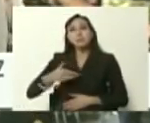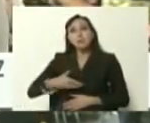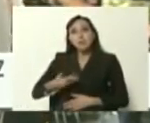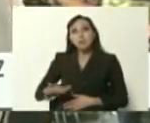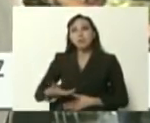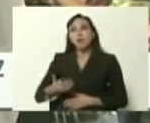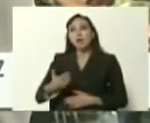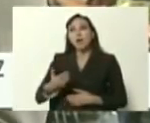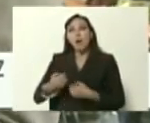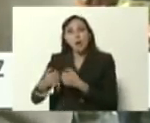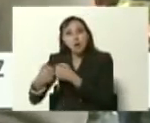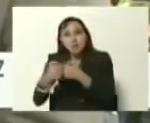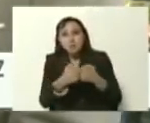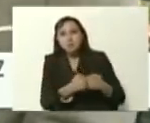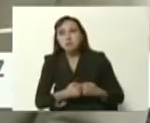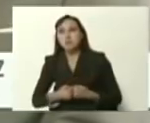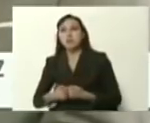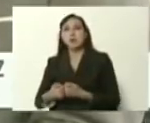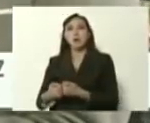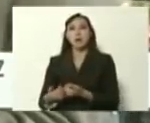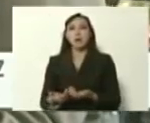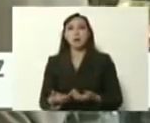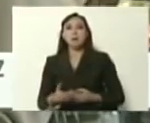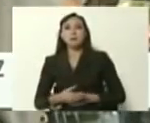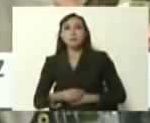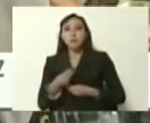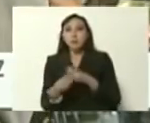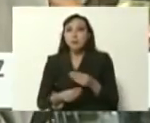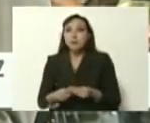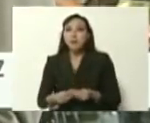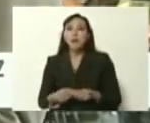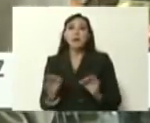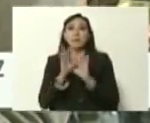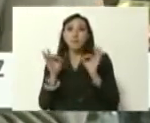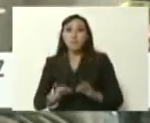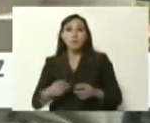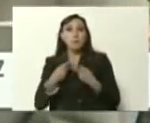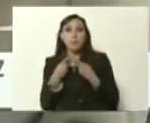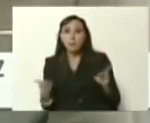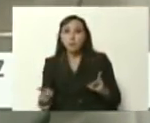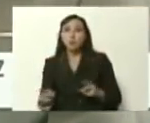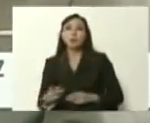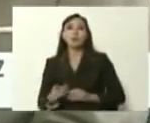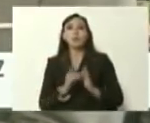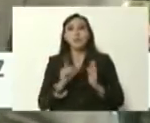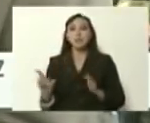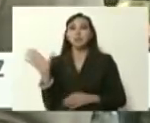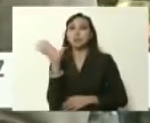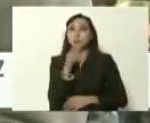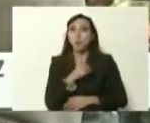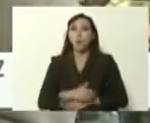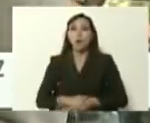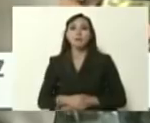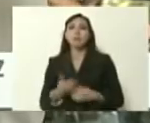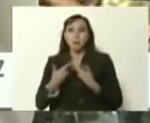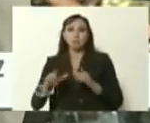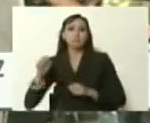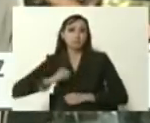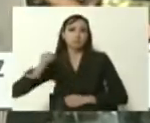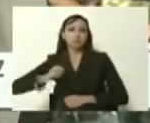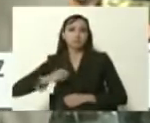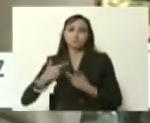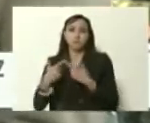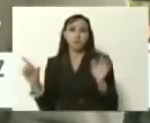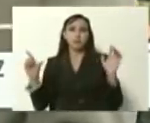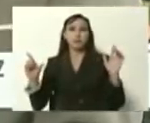que pudiéramos analizar, afectivas, por no ser de carácter público, no generan derechos, son actos libres